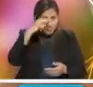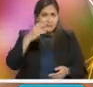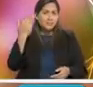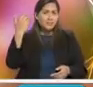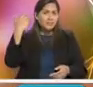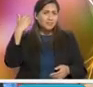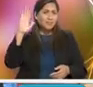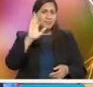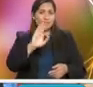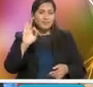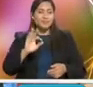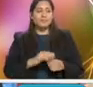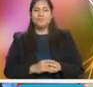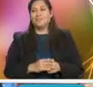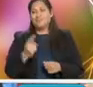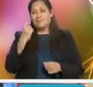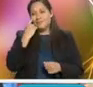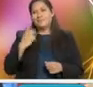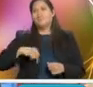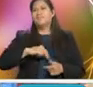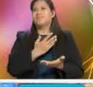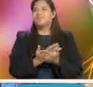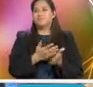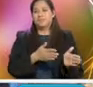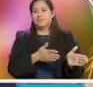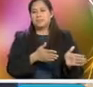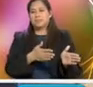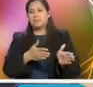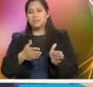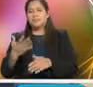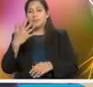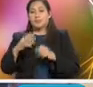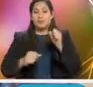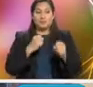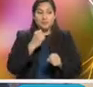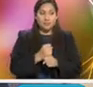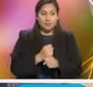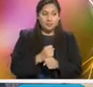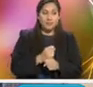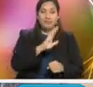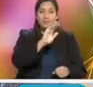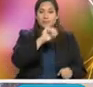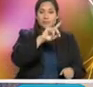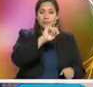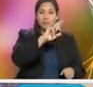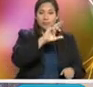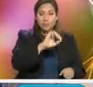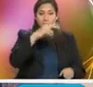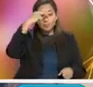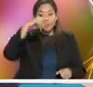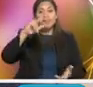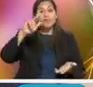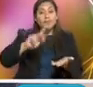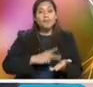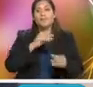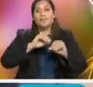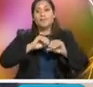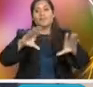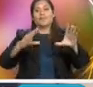Carlos? Tuvimos que esperar casi 10 años de que pasara Vándaro para que en México hubiera otro